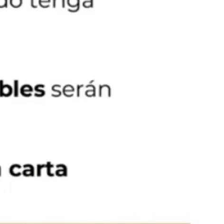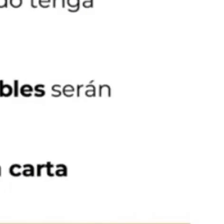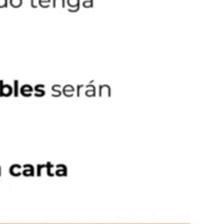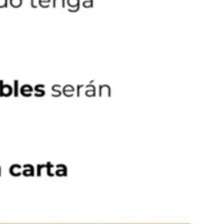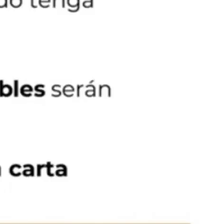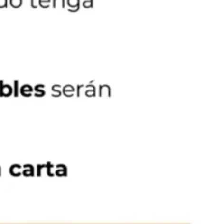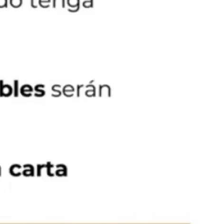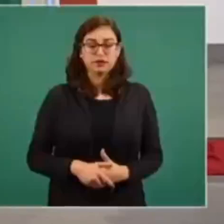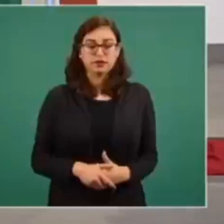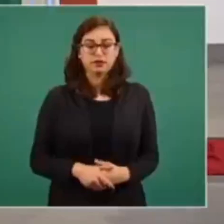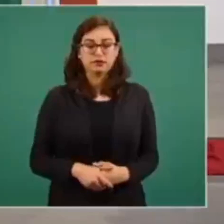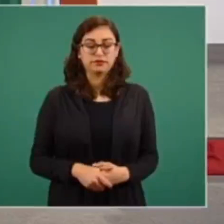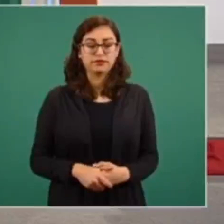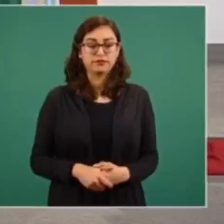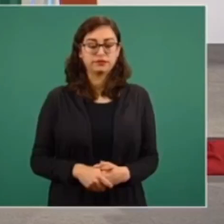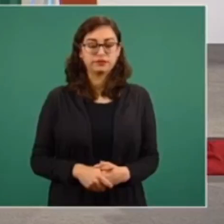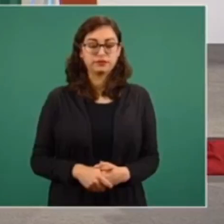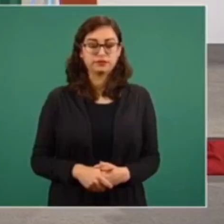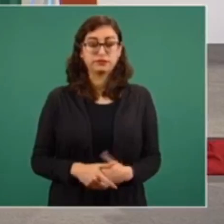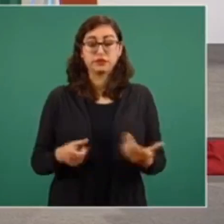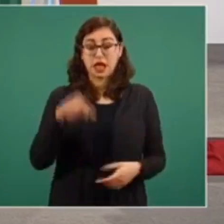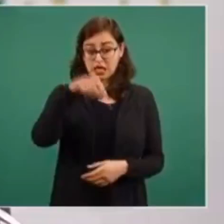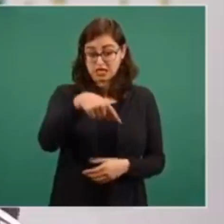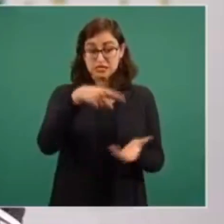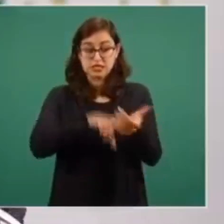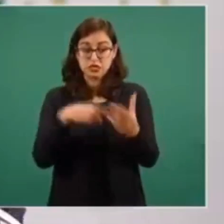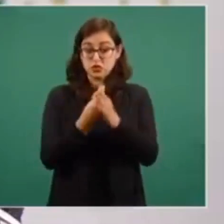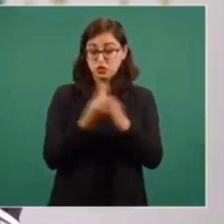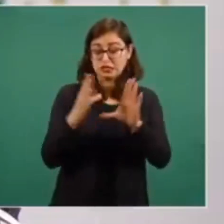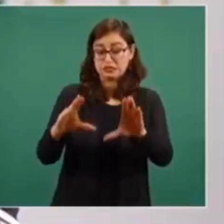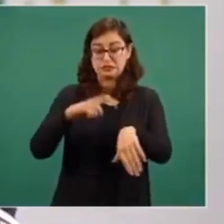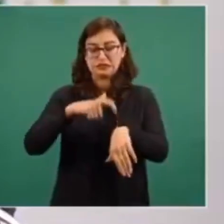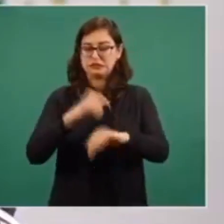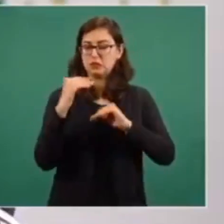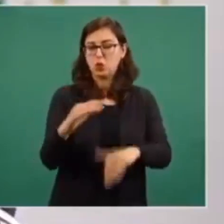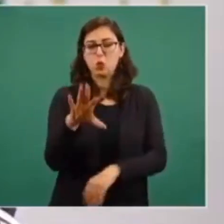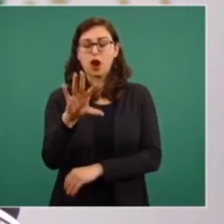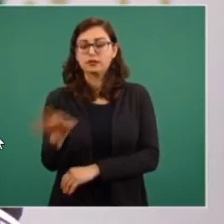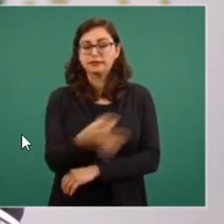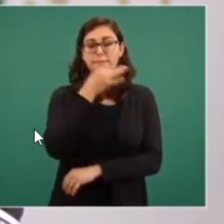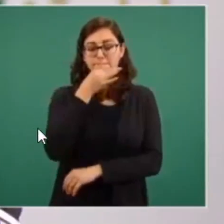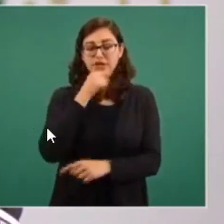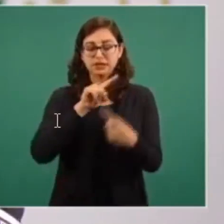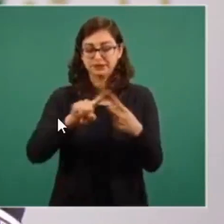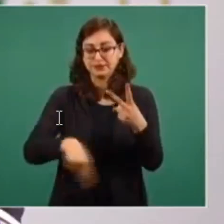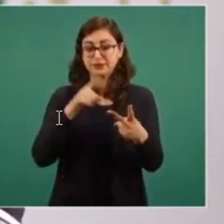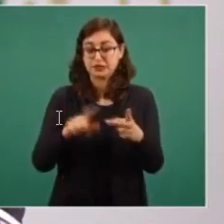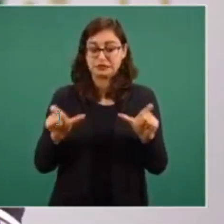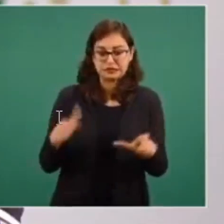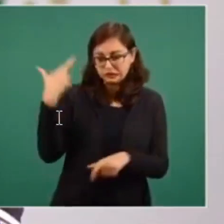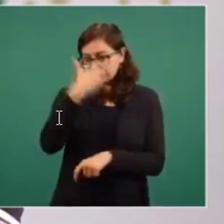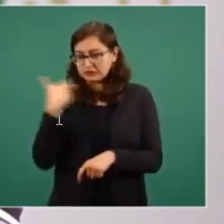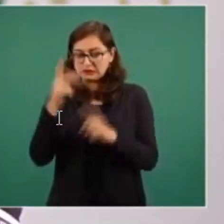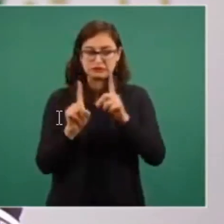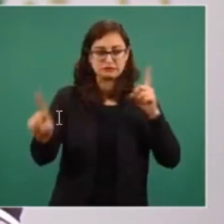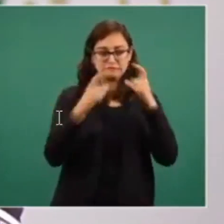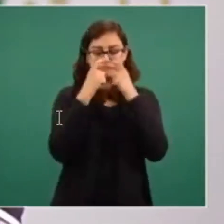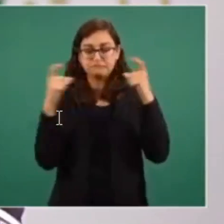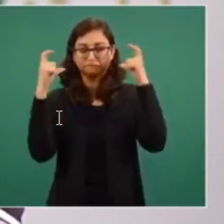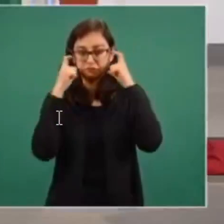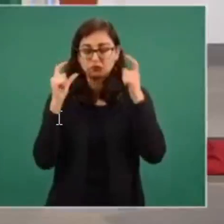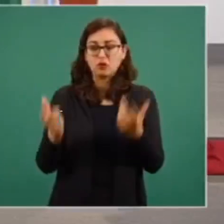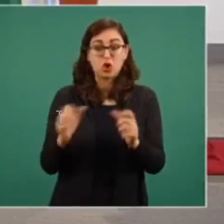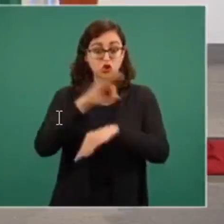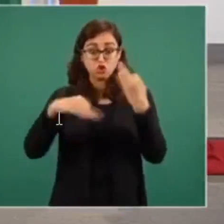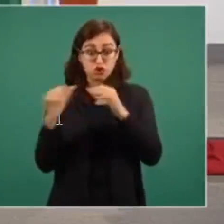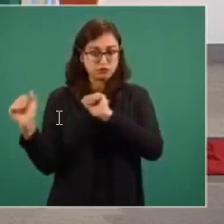responsiva. Siguiente. Las sesiones de trabajo, cuando mucho, deben de durar 40 minutos, respetar los 3 filtros escolares, la sana distancia, el cubrebocas, la asistencia